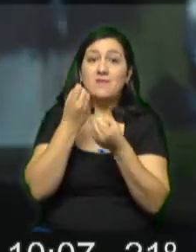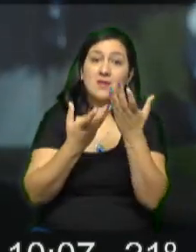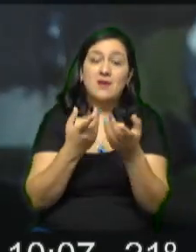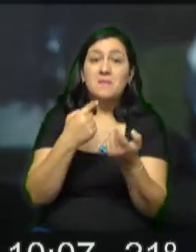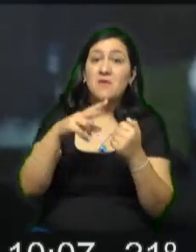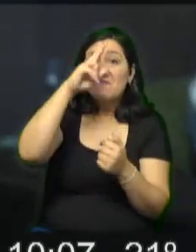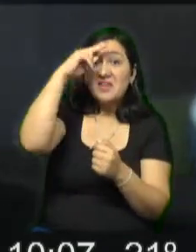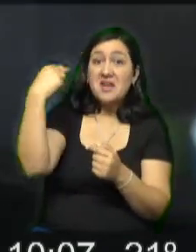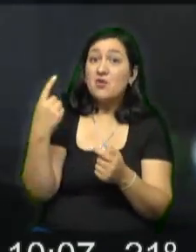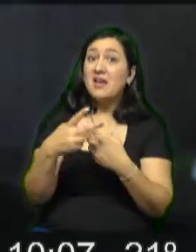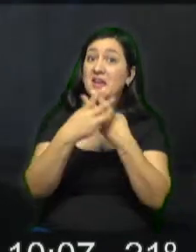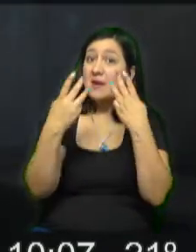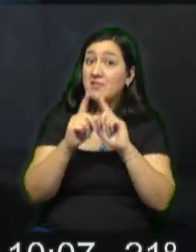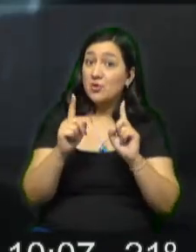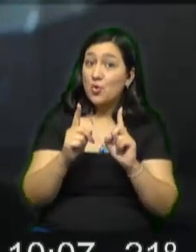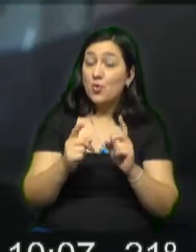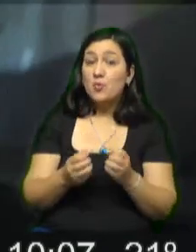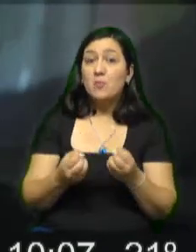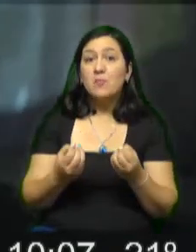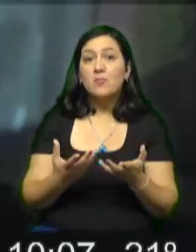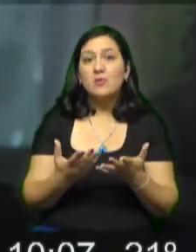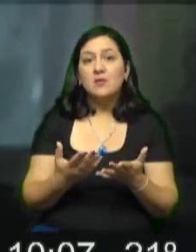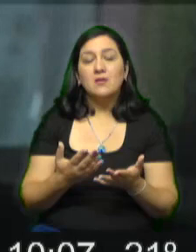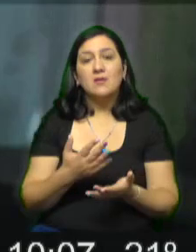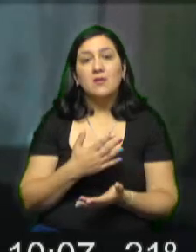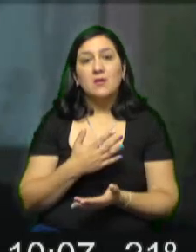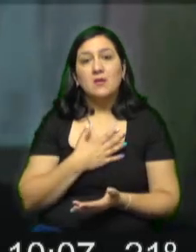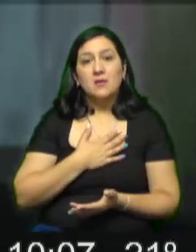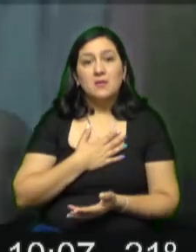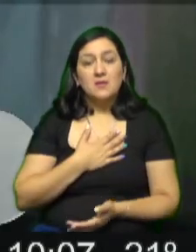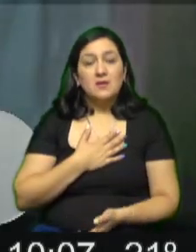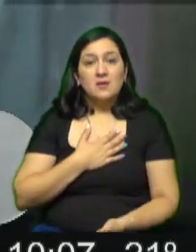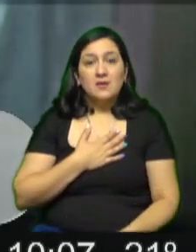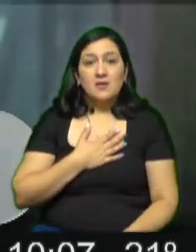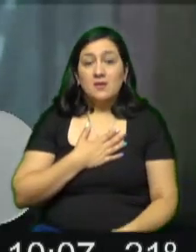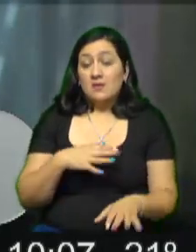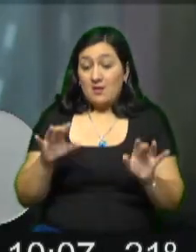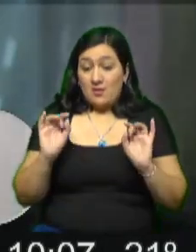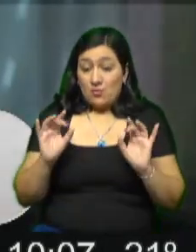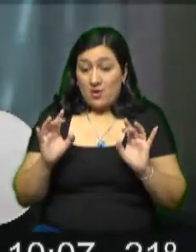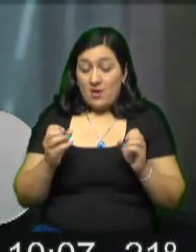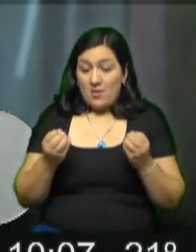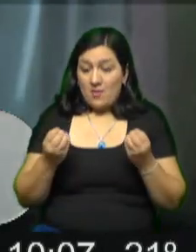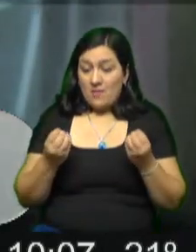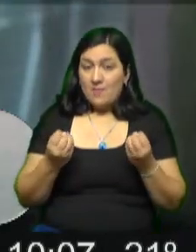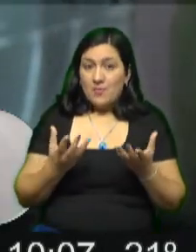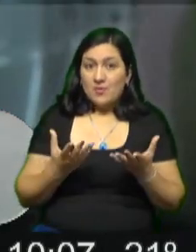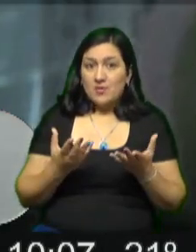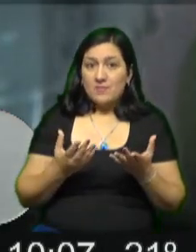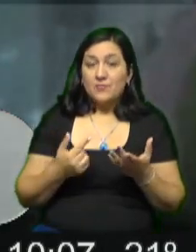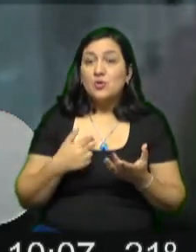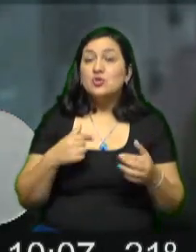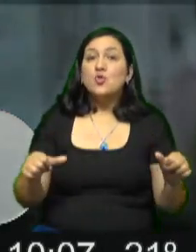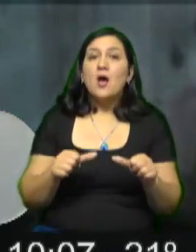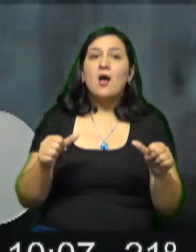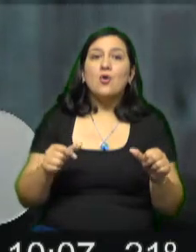generalmente no. Porque aparte es una cosa que me parece bastante natural o explicable, en el sentido de que lo que yo hago